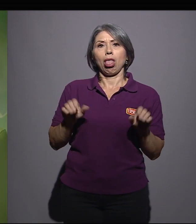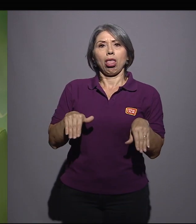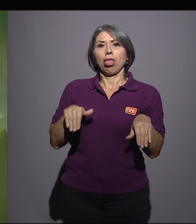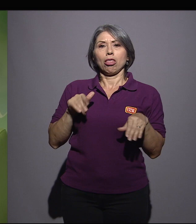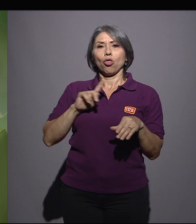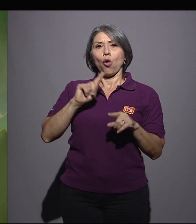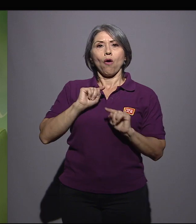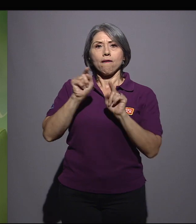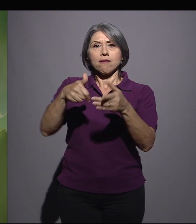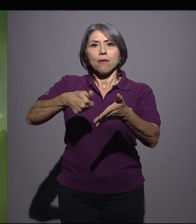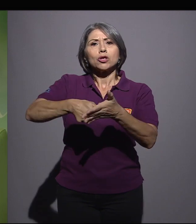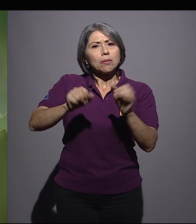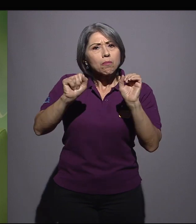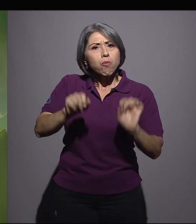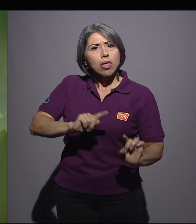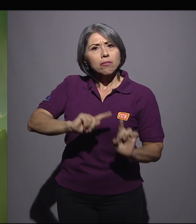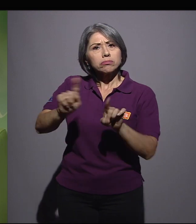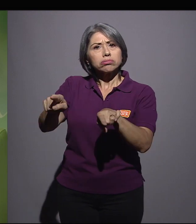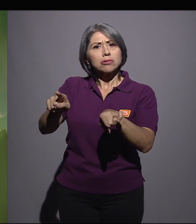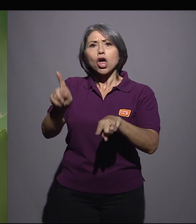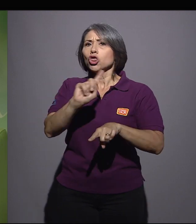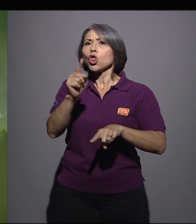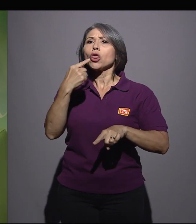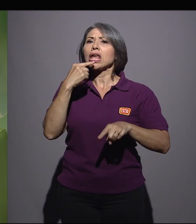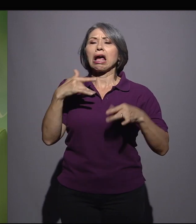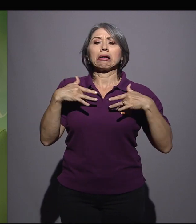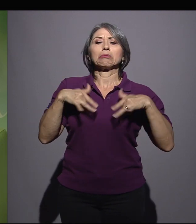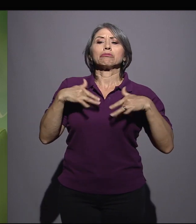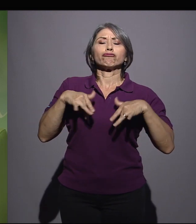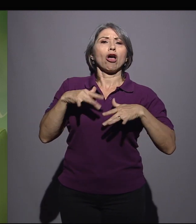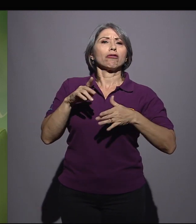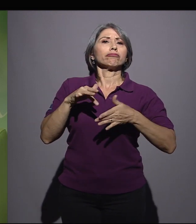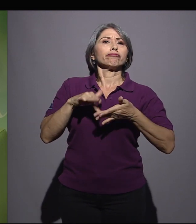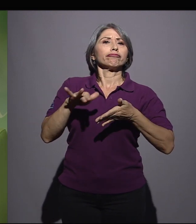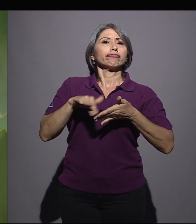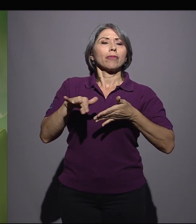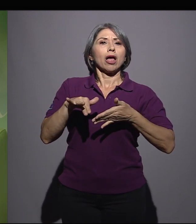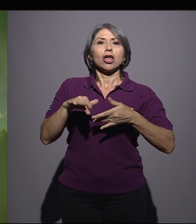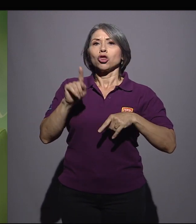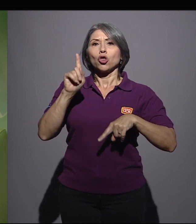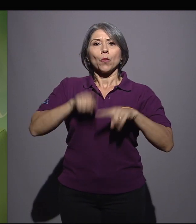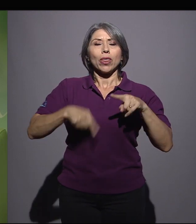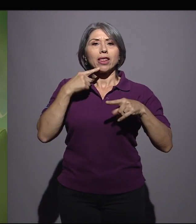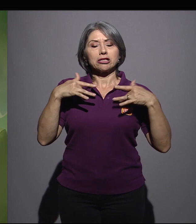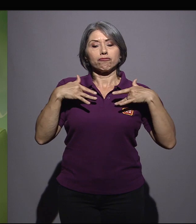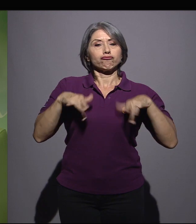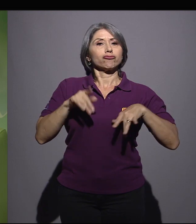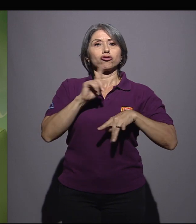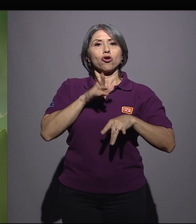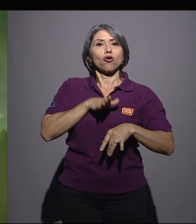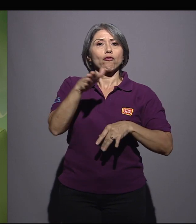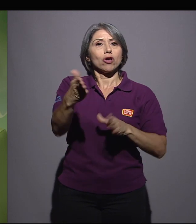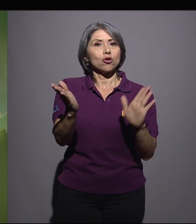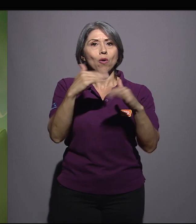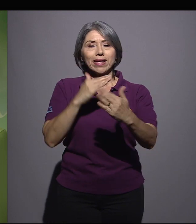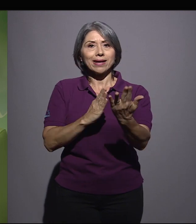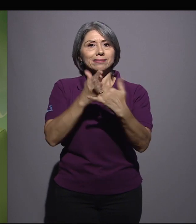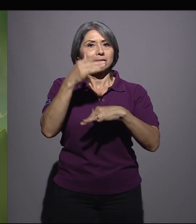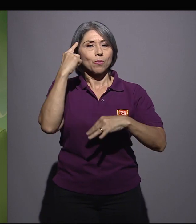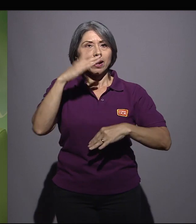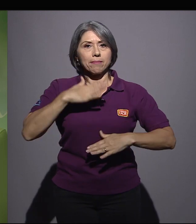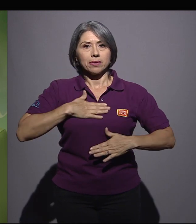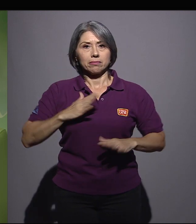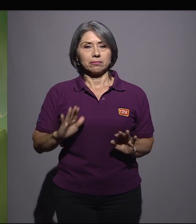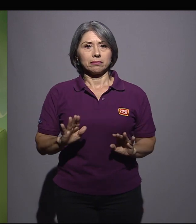lo puedan hacer y que no haya excusa, ¿verdad?, para decir yo no fui porque no había acceso para mí en este momento. También,